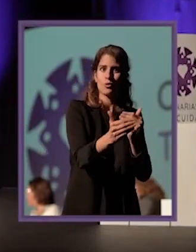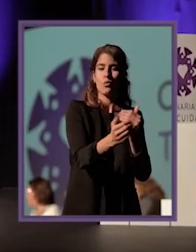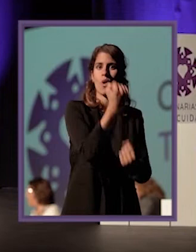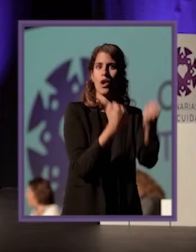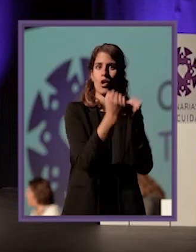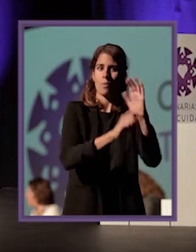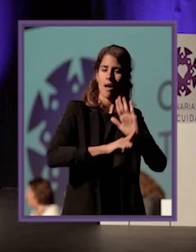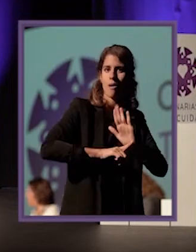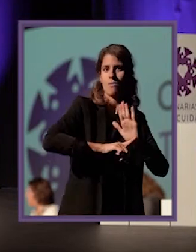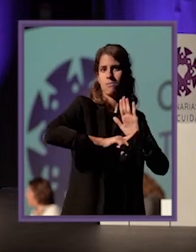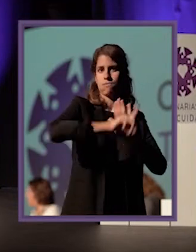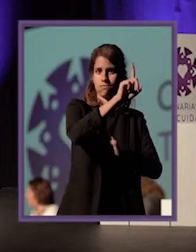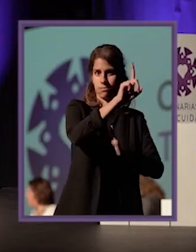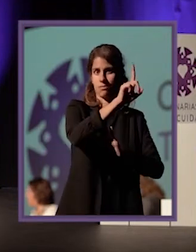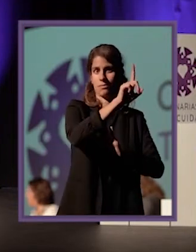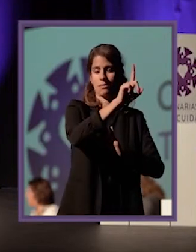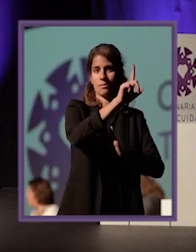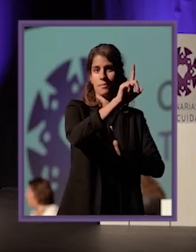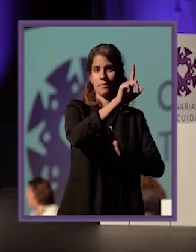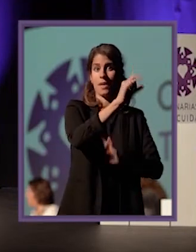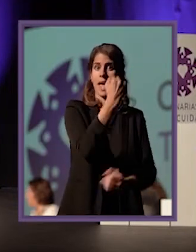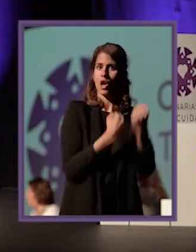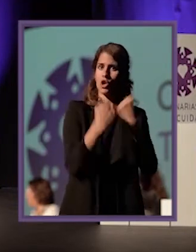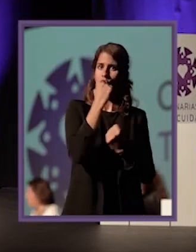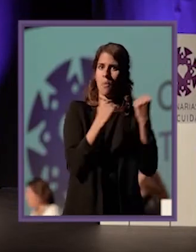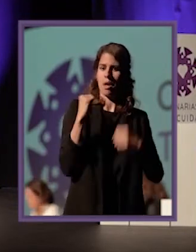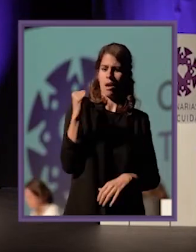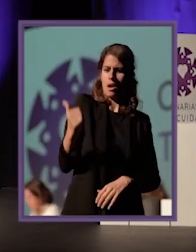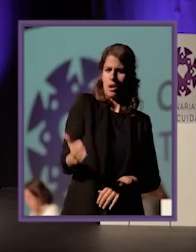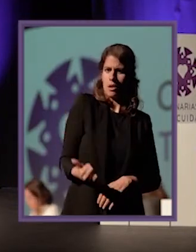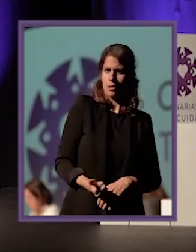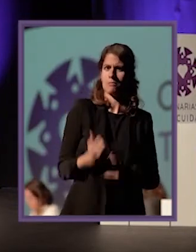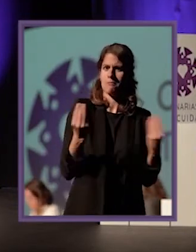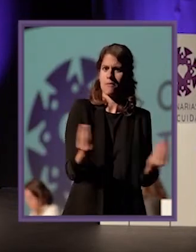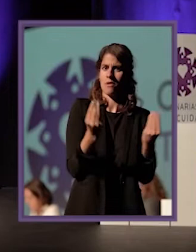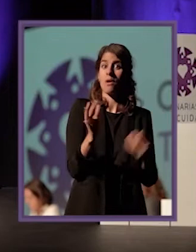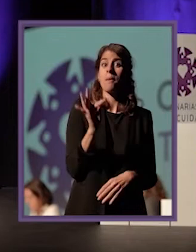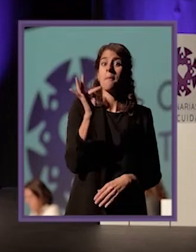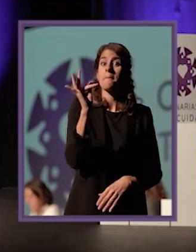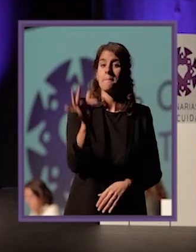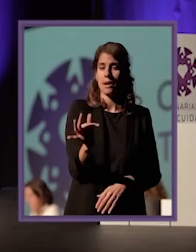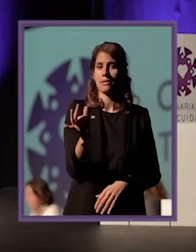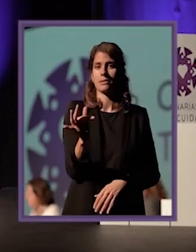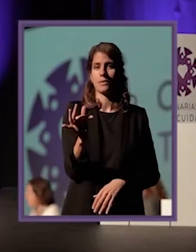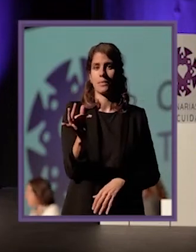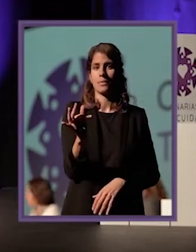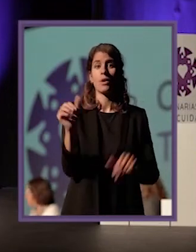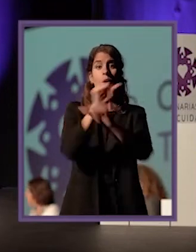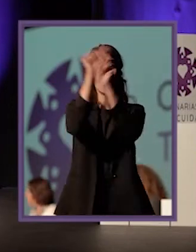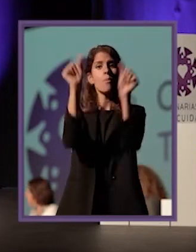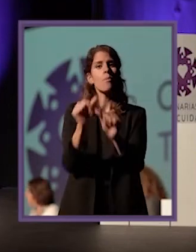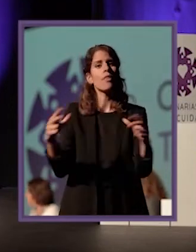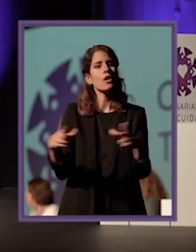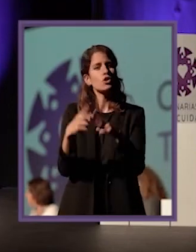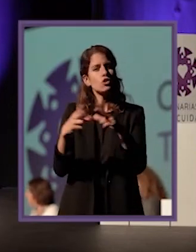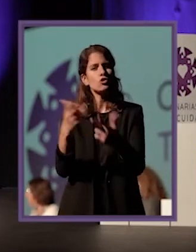riqueza de nuestra economía, pero también en la riqueza de la construcción de un modelo social